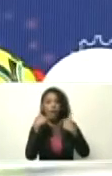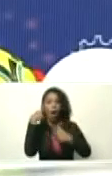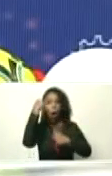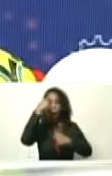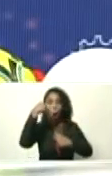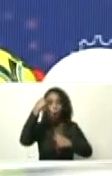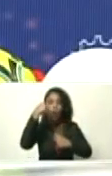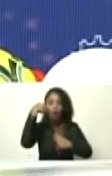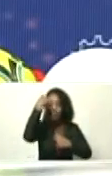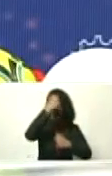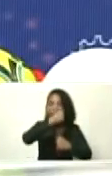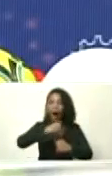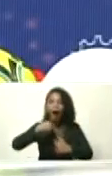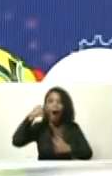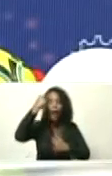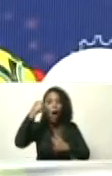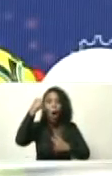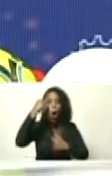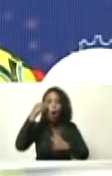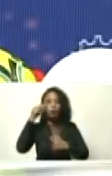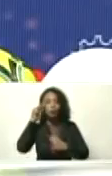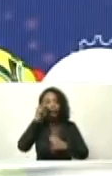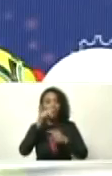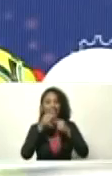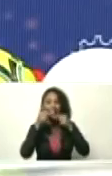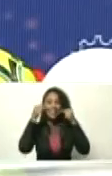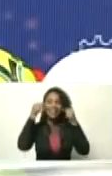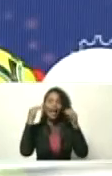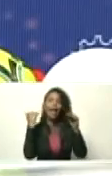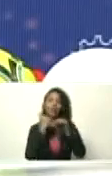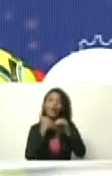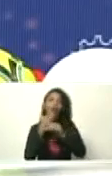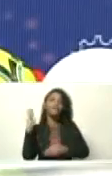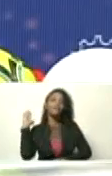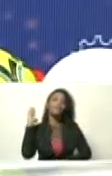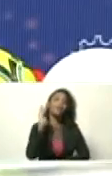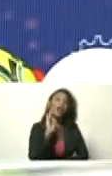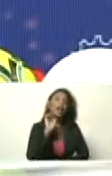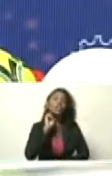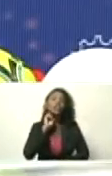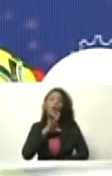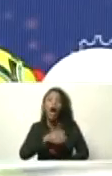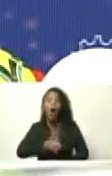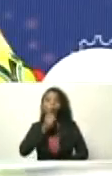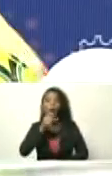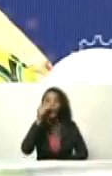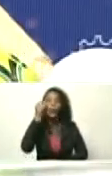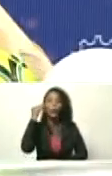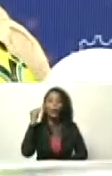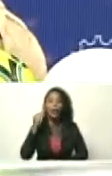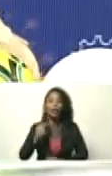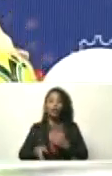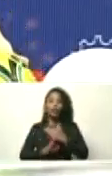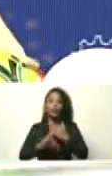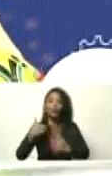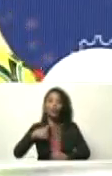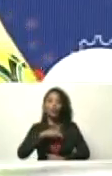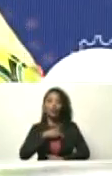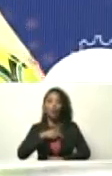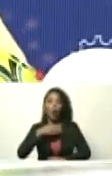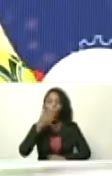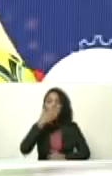Tu rostro, tus ojos, tu mirada y tu sonrisa viene de los abuelos y abuelas que tuvimos,